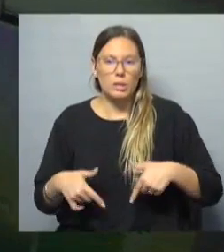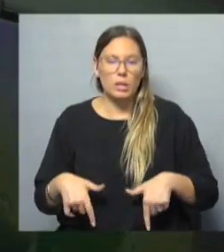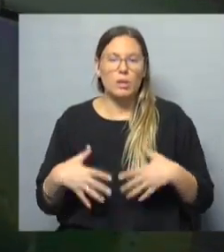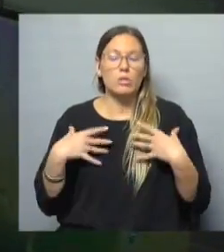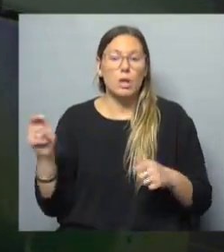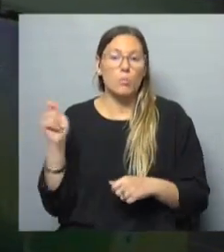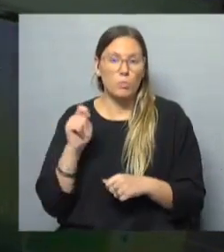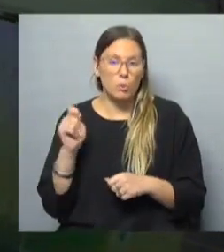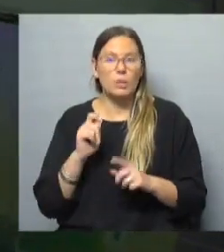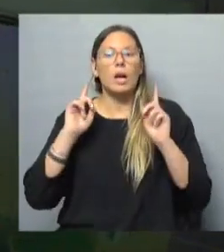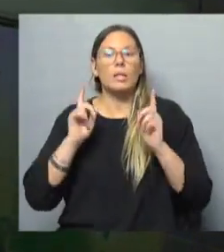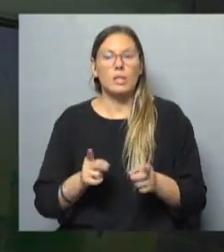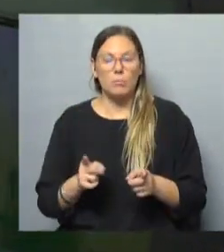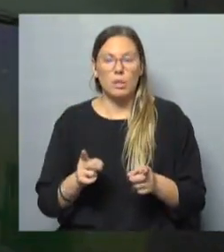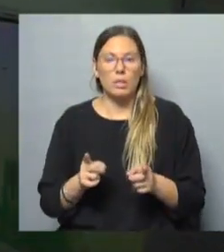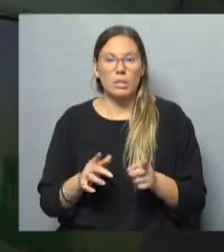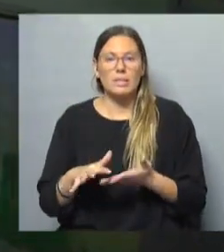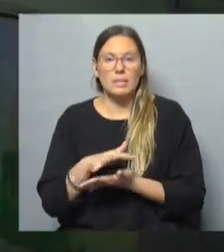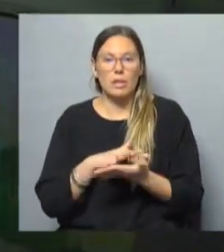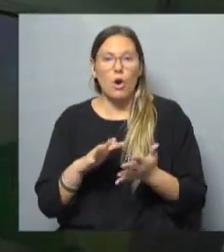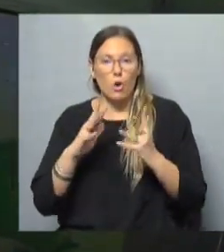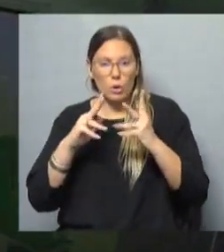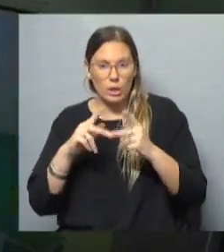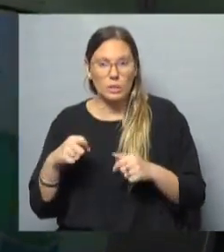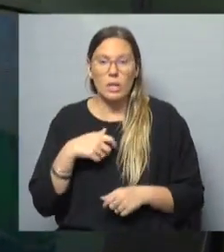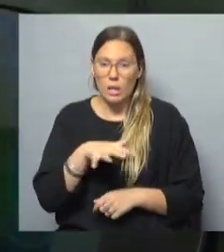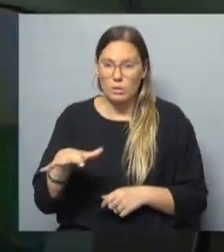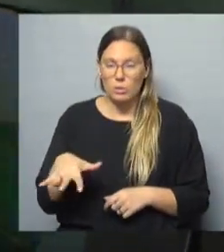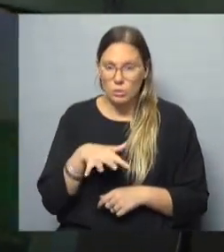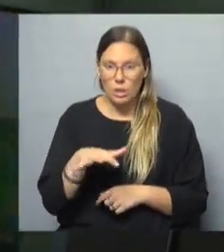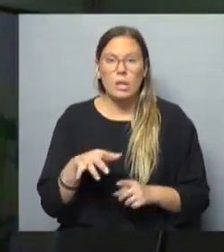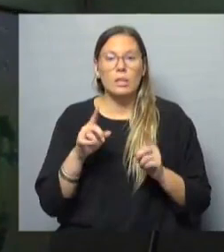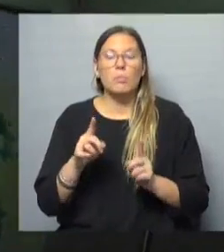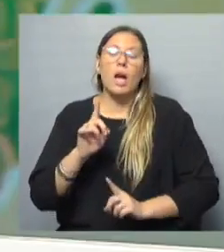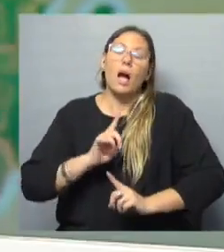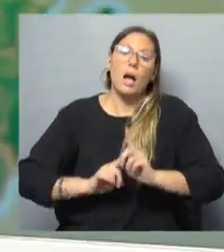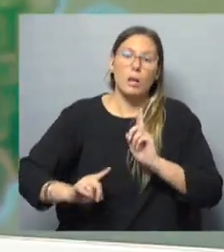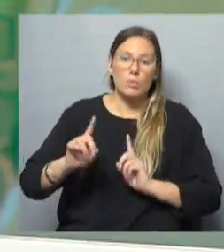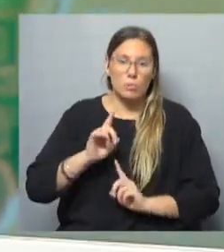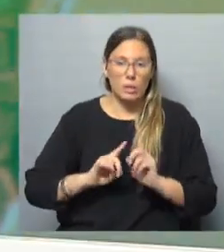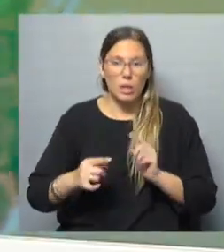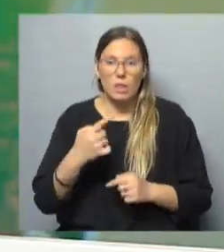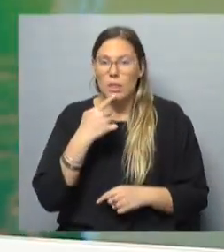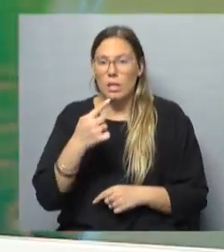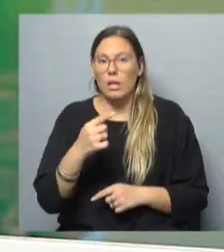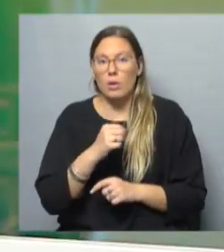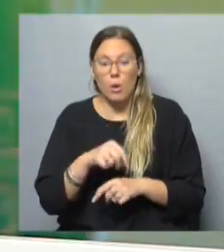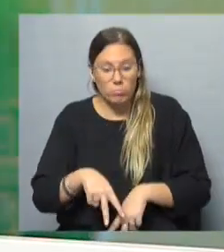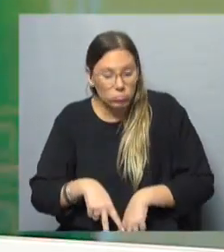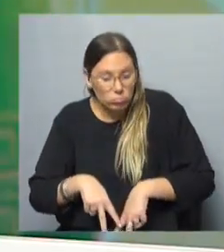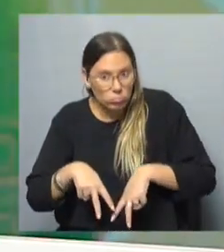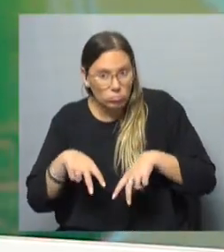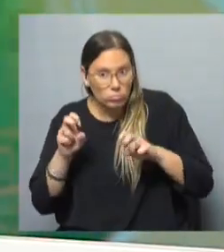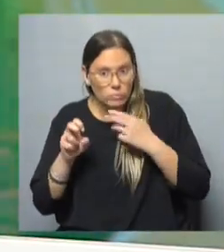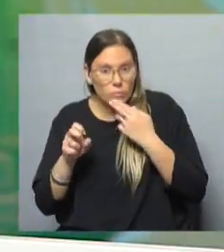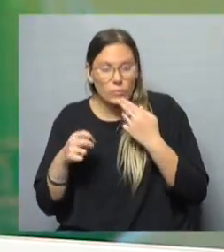Pública. También hubo reacciones críticas en organizaciones de la sociedad civil. Algunas han expresado que, según lo que han podido averiguar,